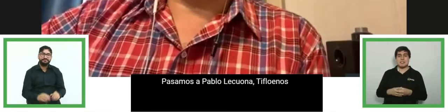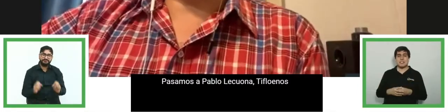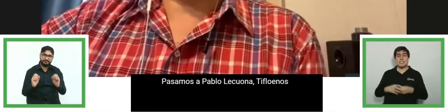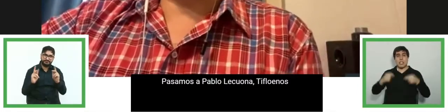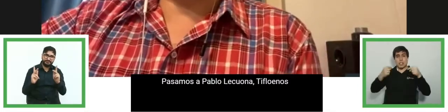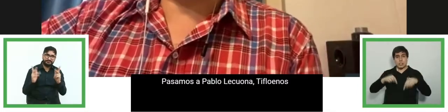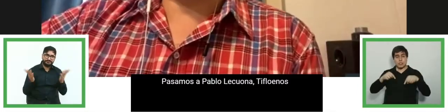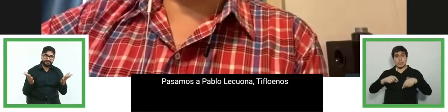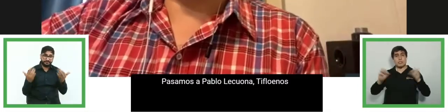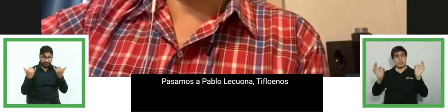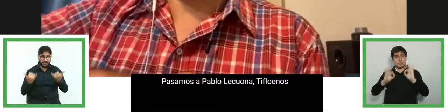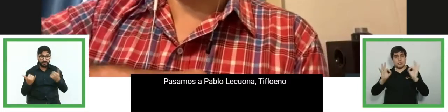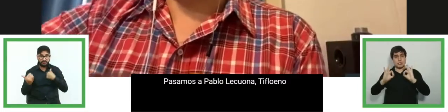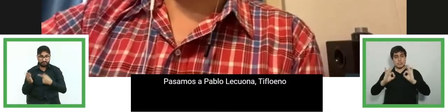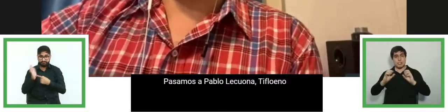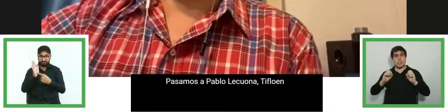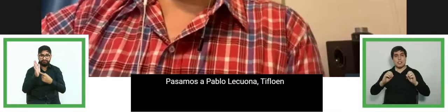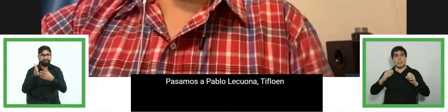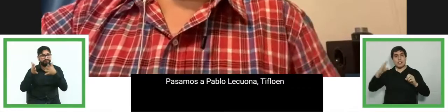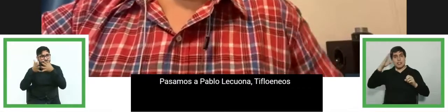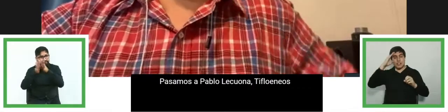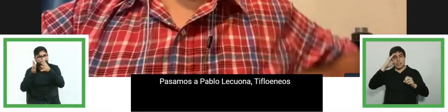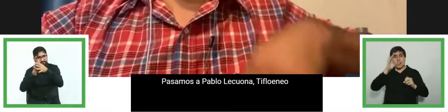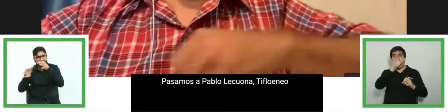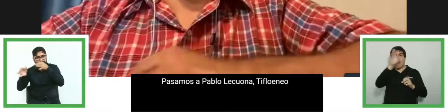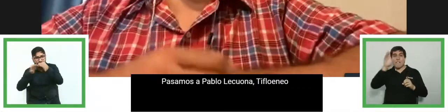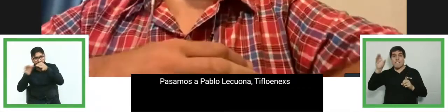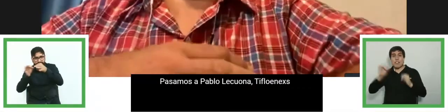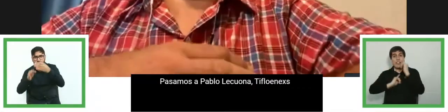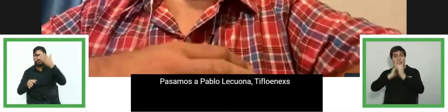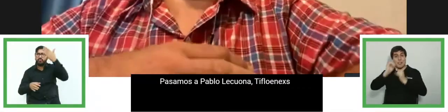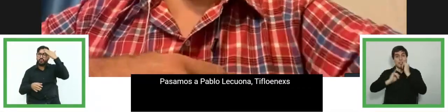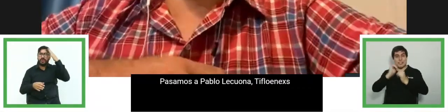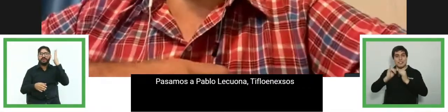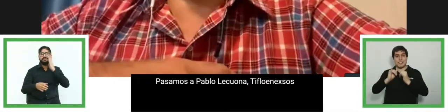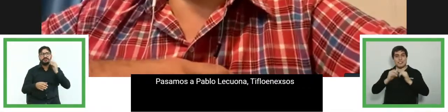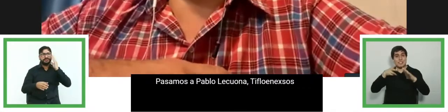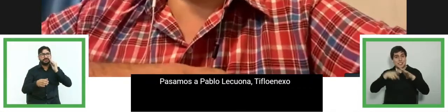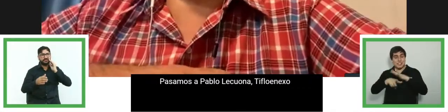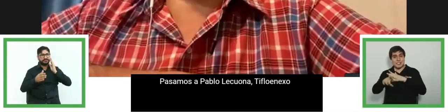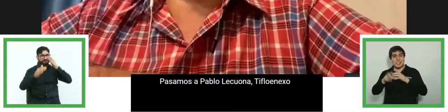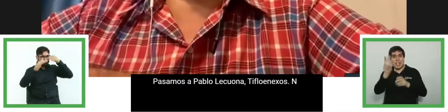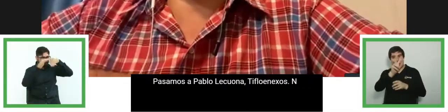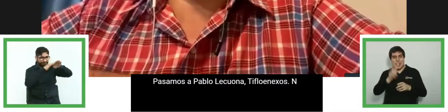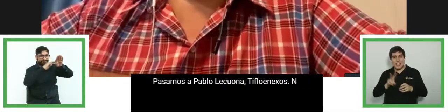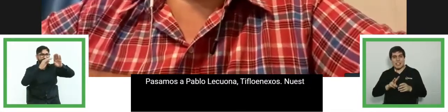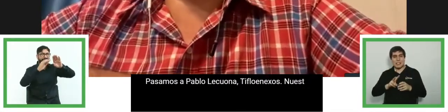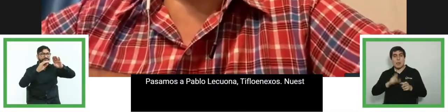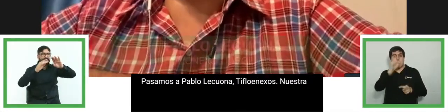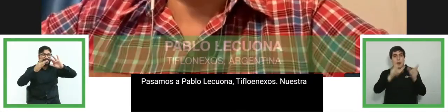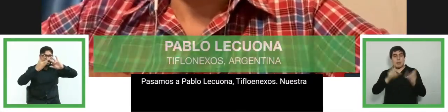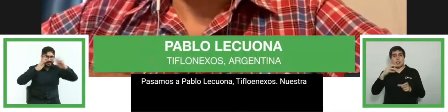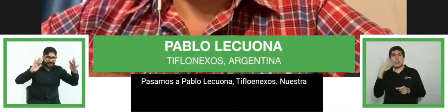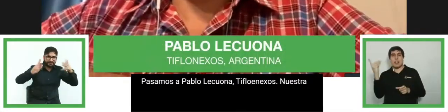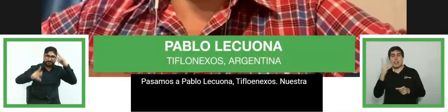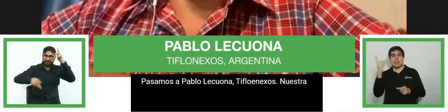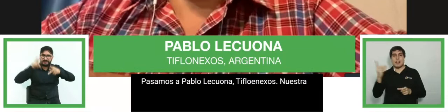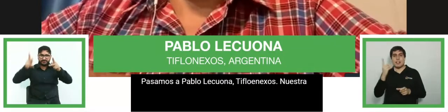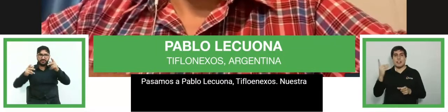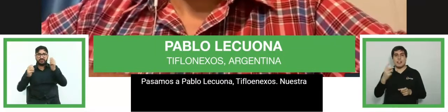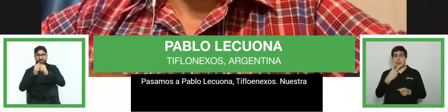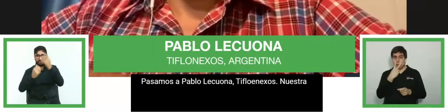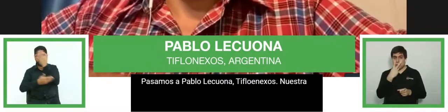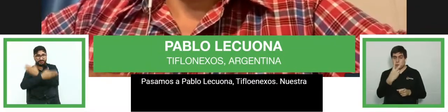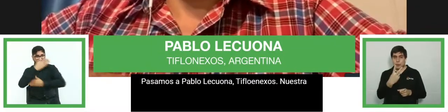contar nuestra experiencia de biblioteca digital dando acceso a la lectura y a los materiales educativos a personas con discapacidad